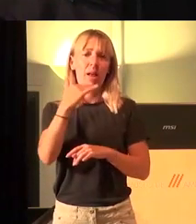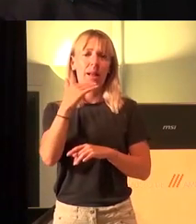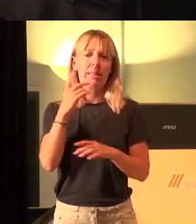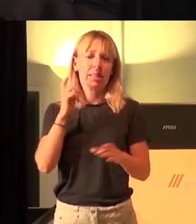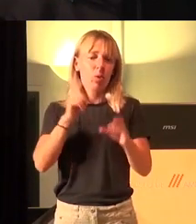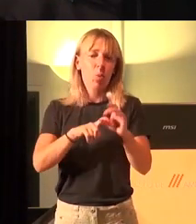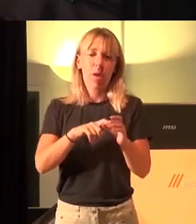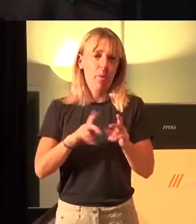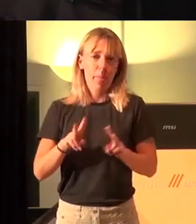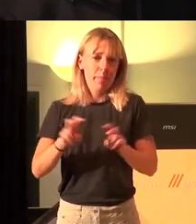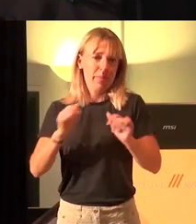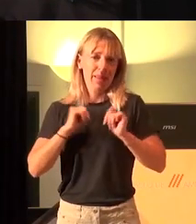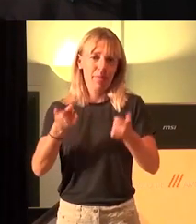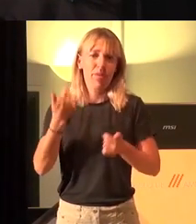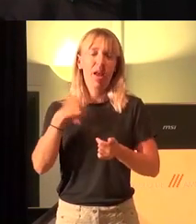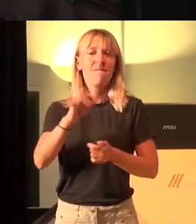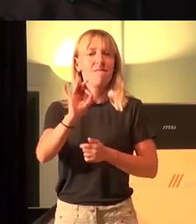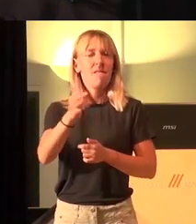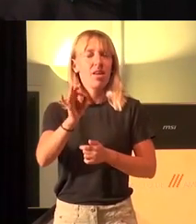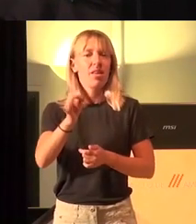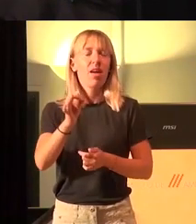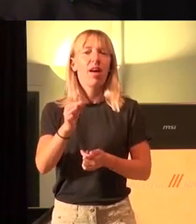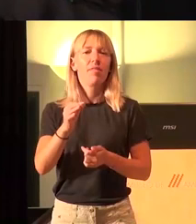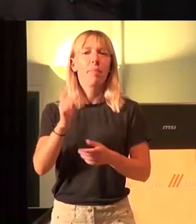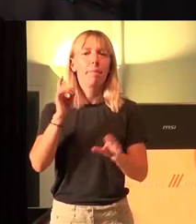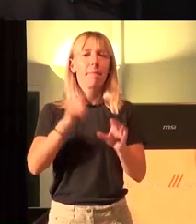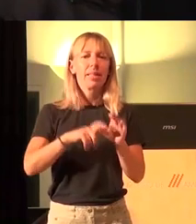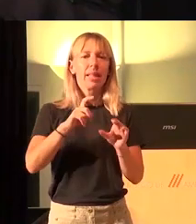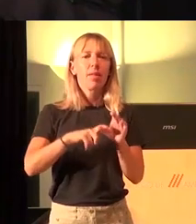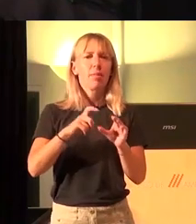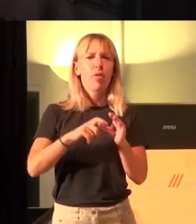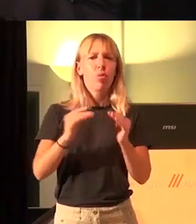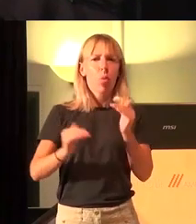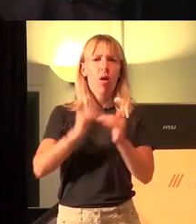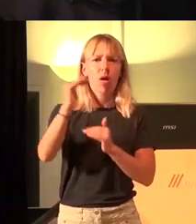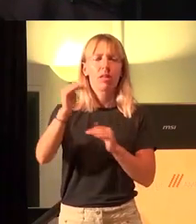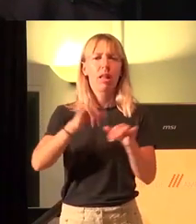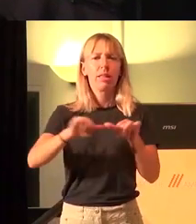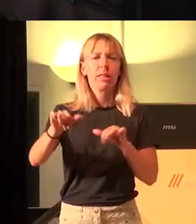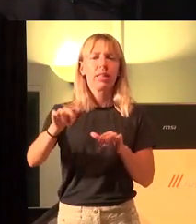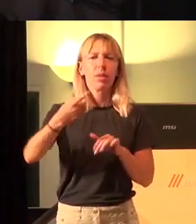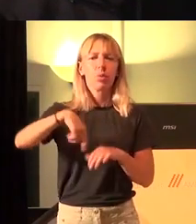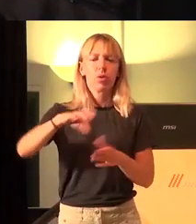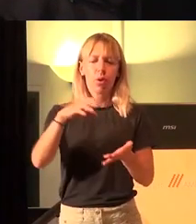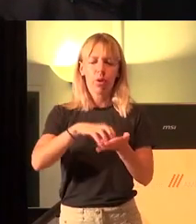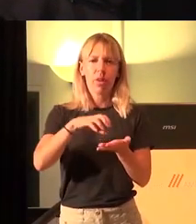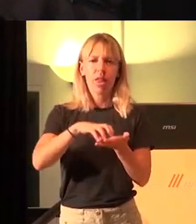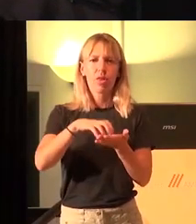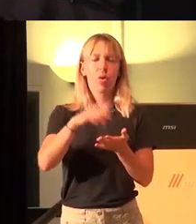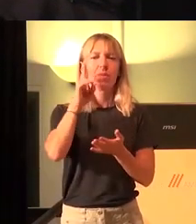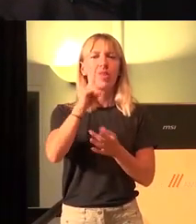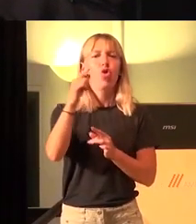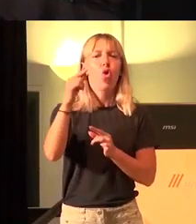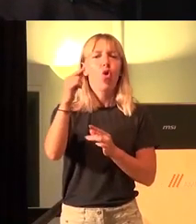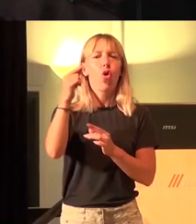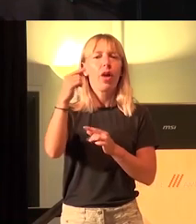sumado desde el principio. Es verdad que hay la participación está siendo muy alta desde nuestro centro y viendo la estadística,